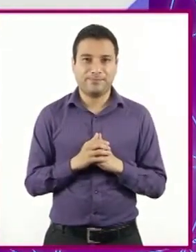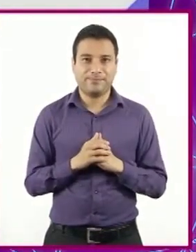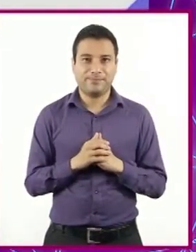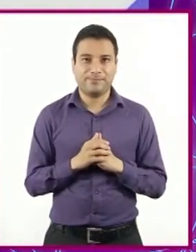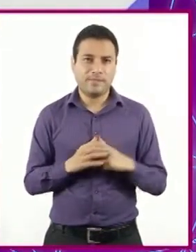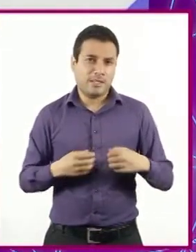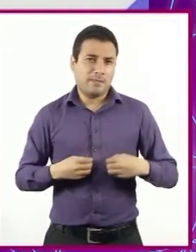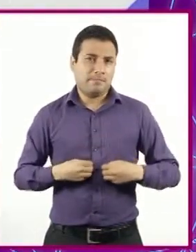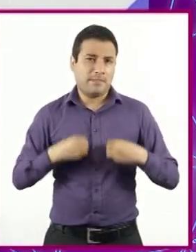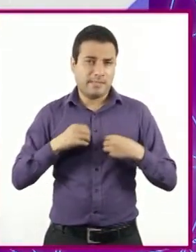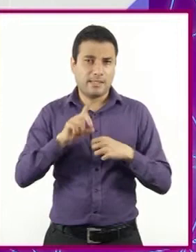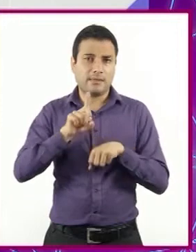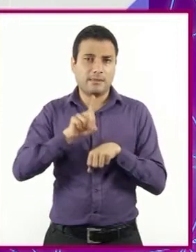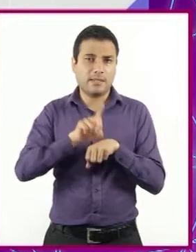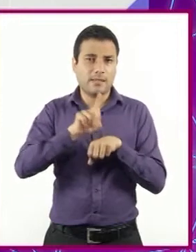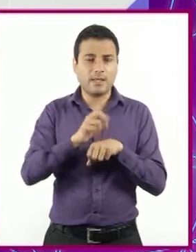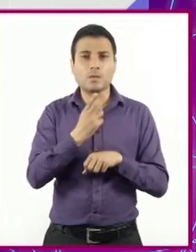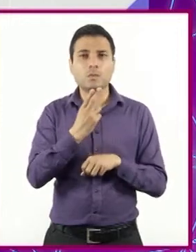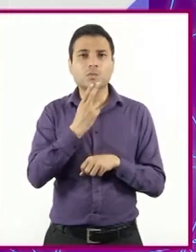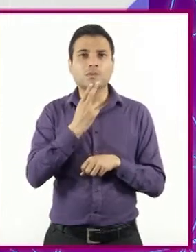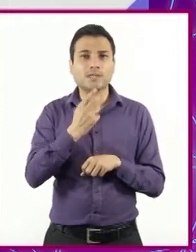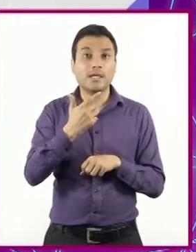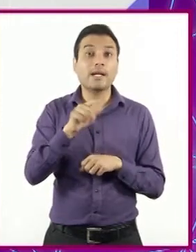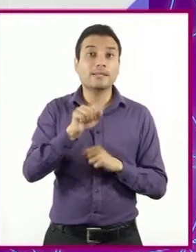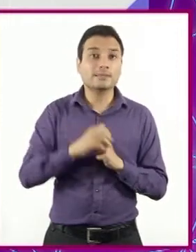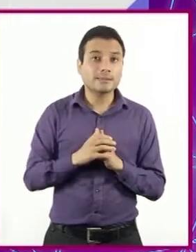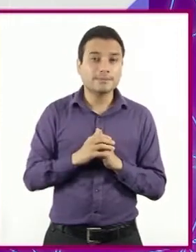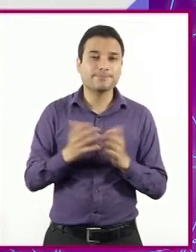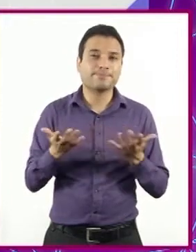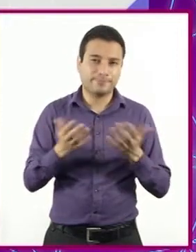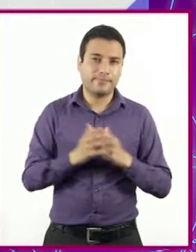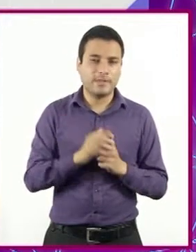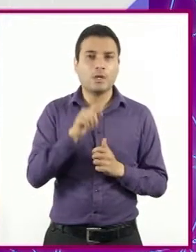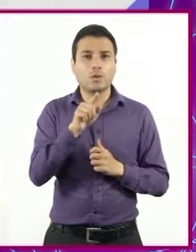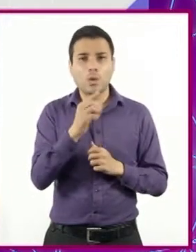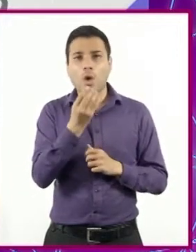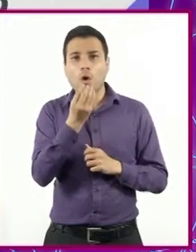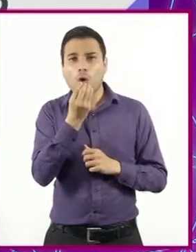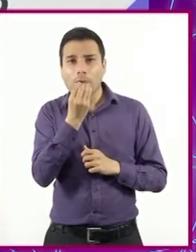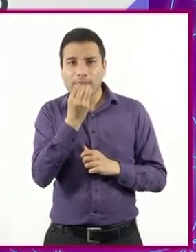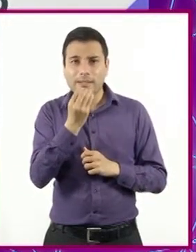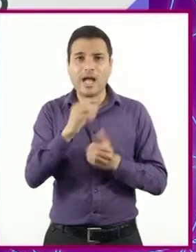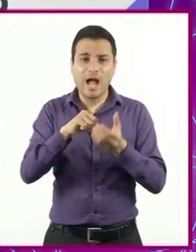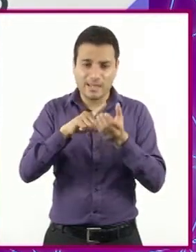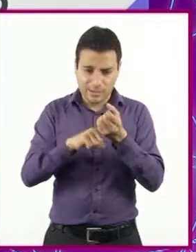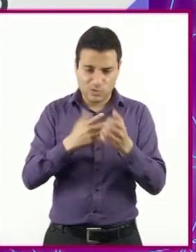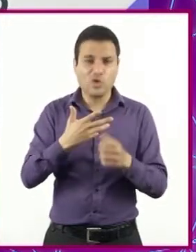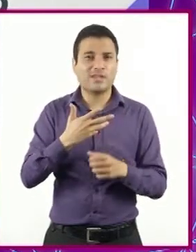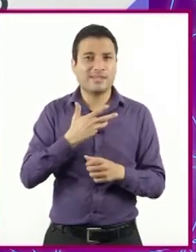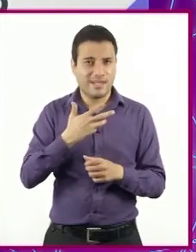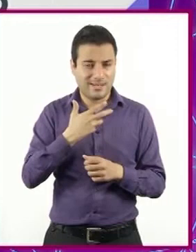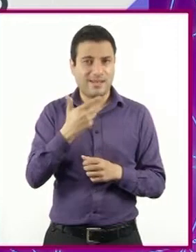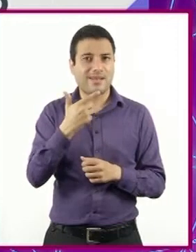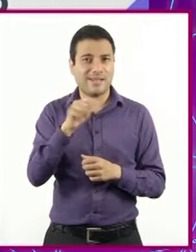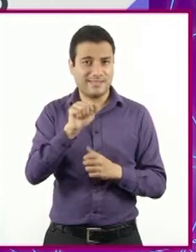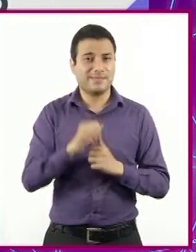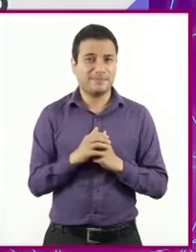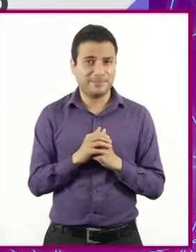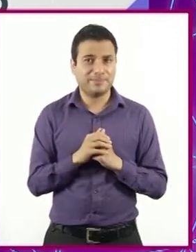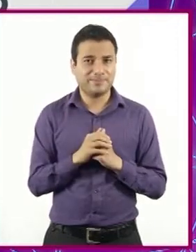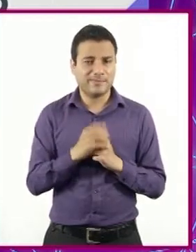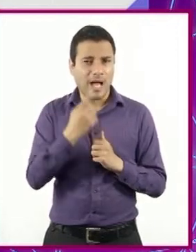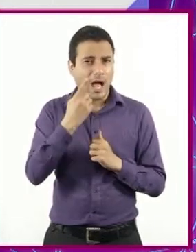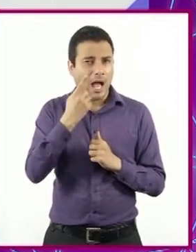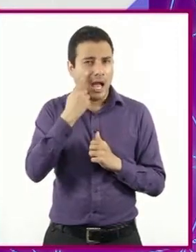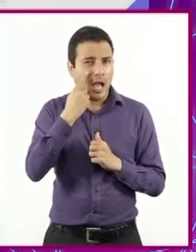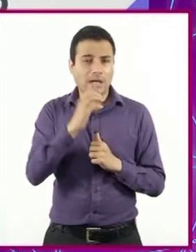presentes en la vida cotidiana. Muchos de los envases de alimentos que compramos tienen gas para mantener la calidad de los alimentos. Los más